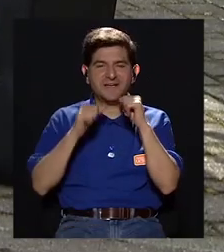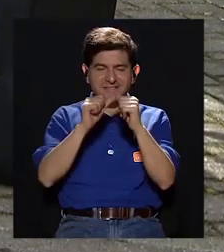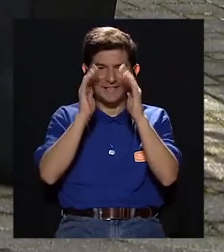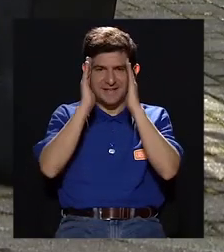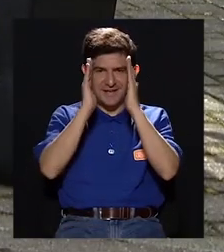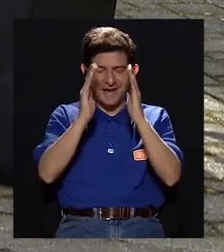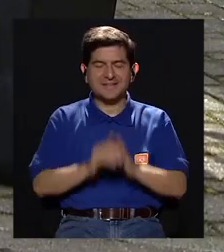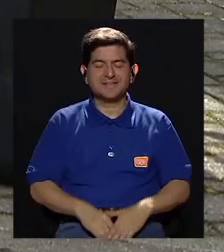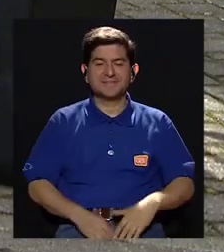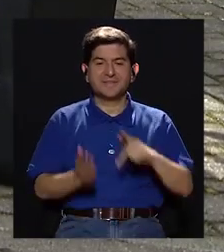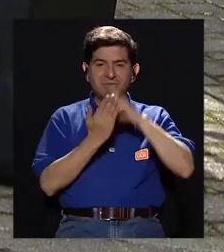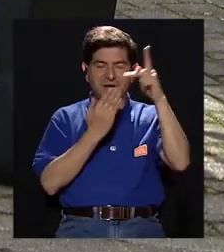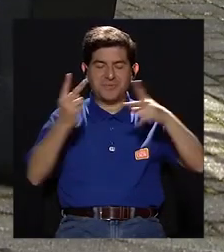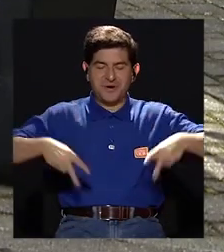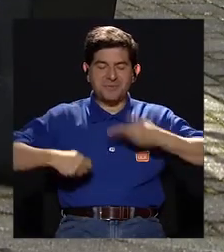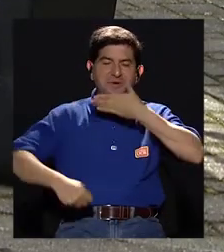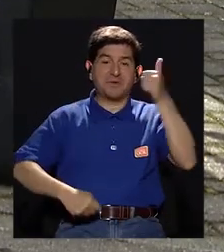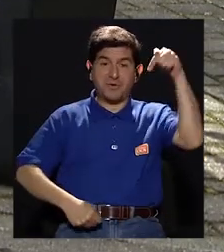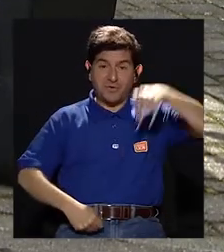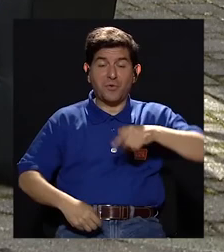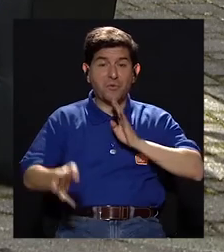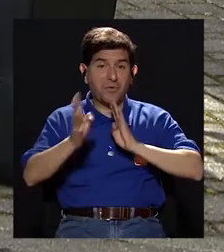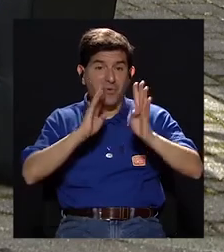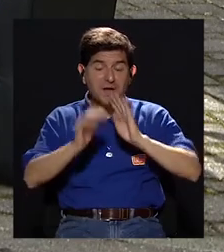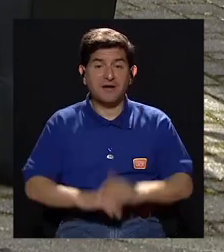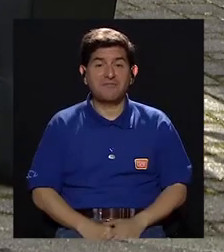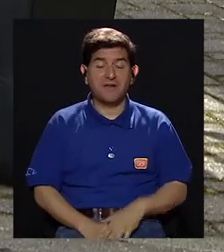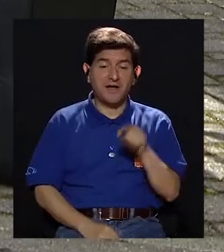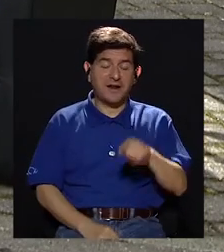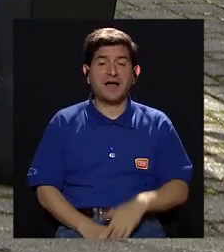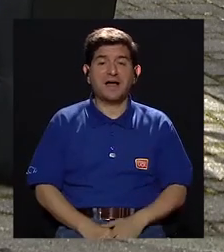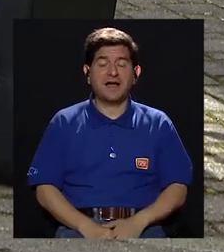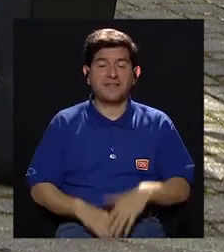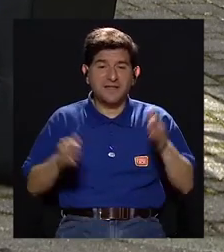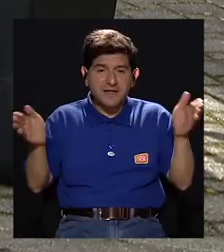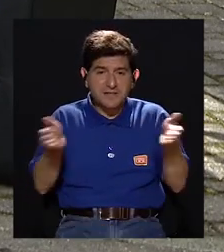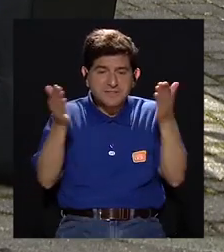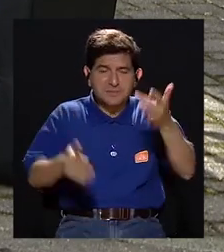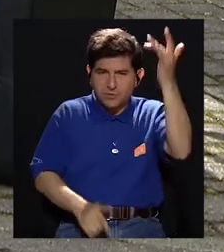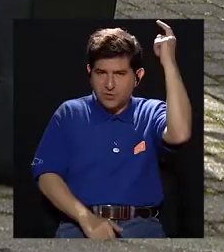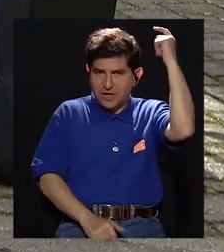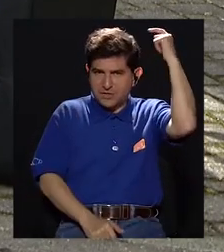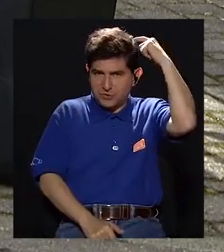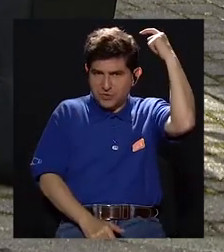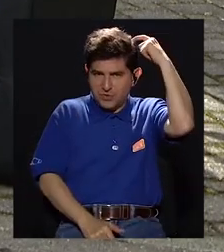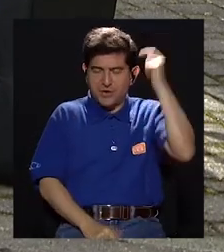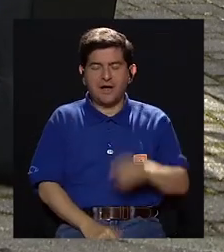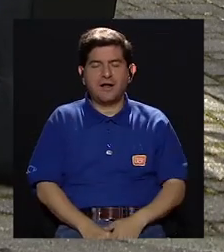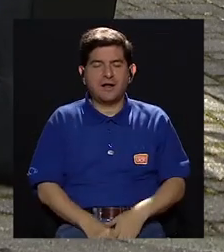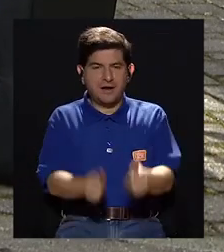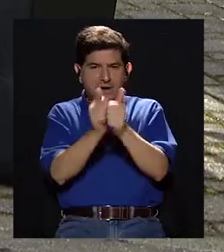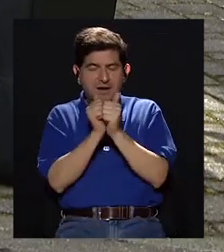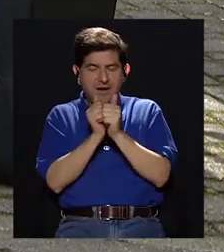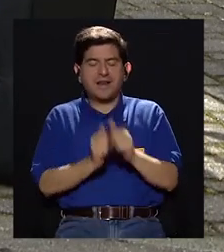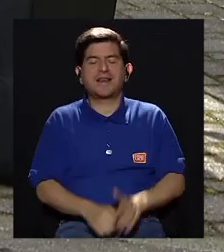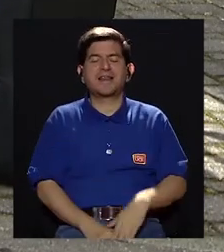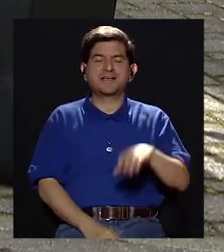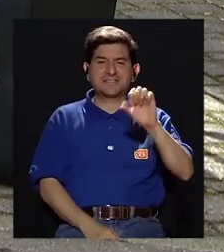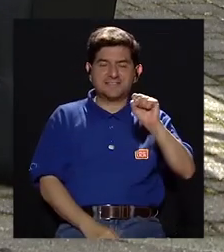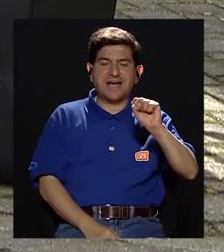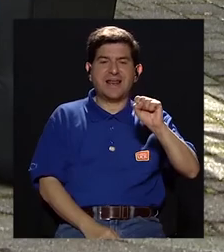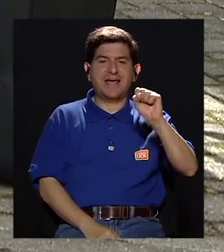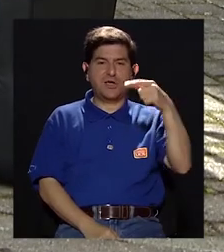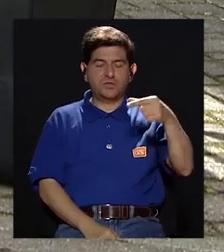Gracias por continuar con nosotros en Vivir Mejor. El día de hoy conversando acerca de la estimulación neural. Y nos acompaña para ello